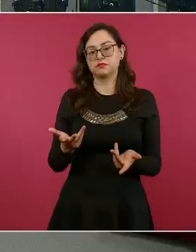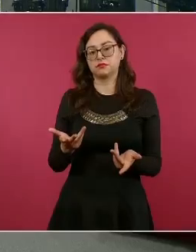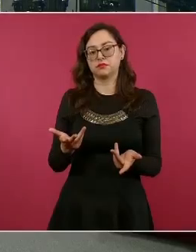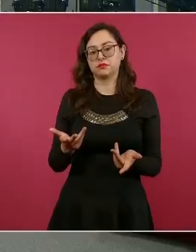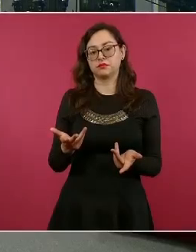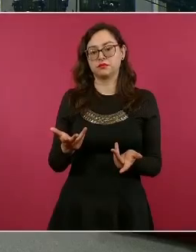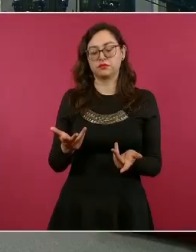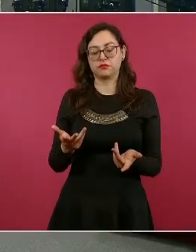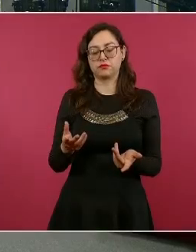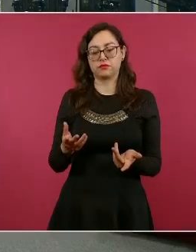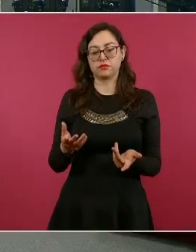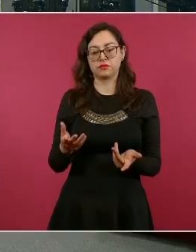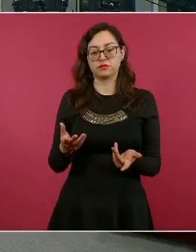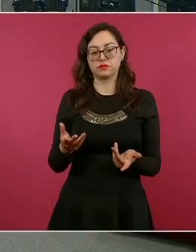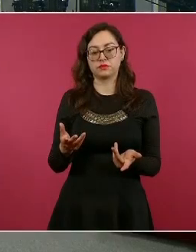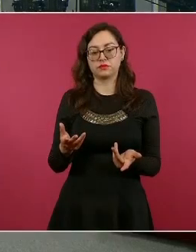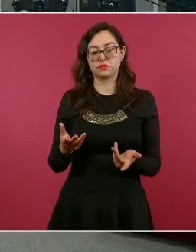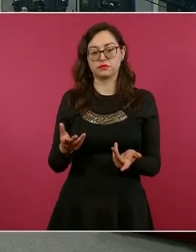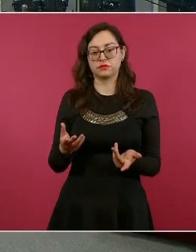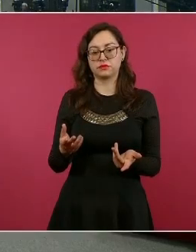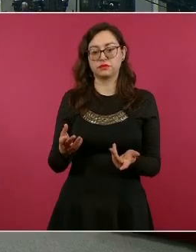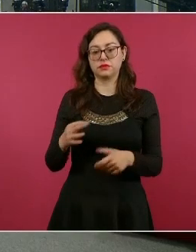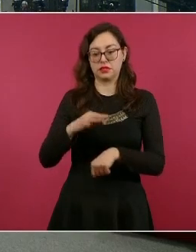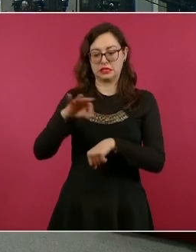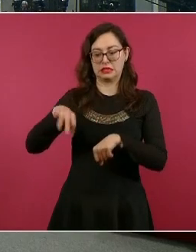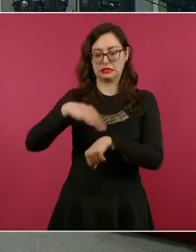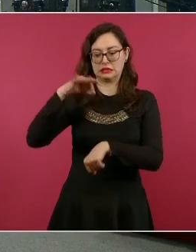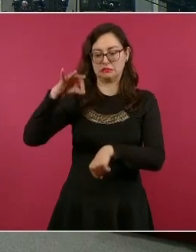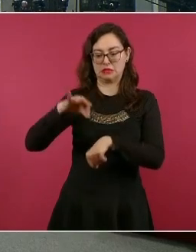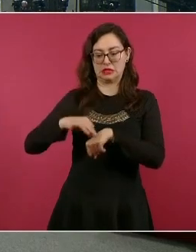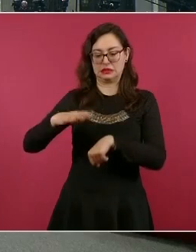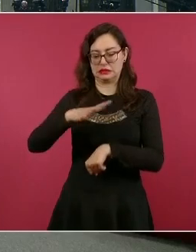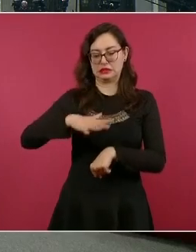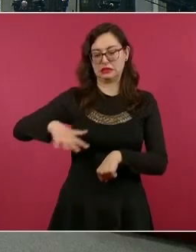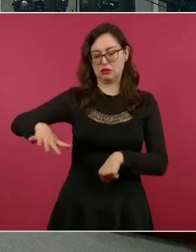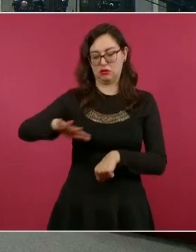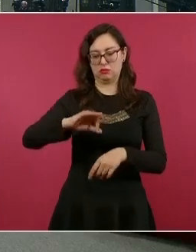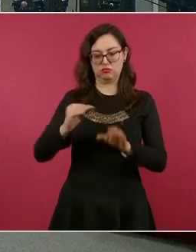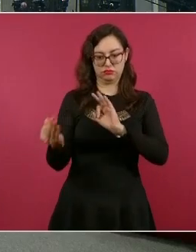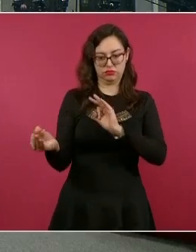muy cerca de Chilpancingo.